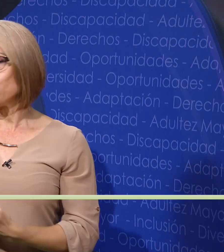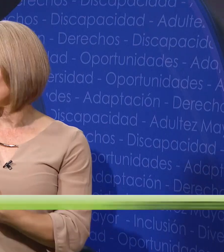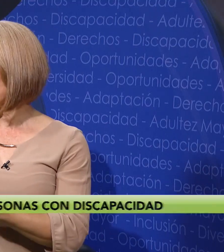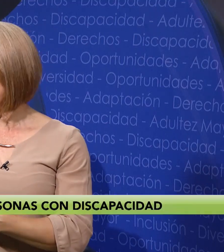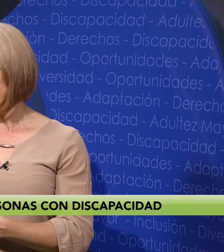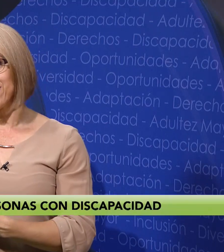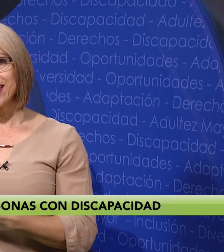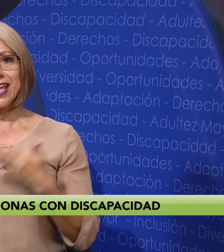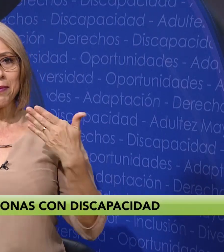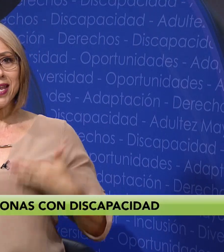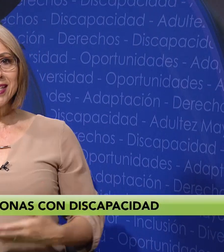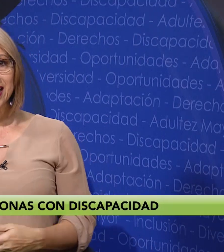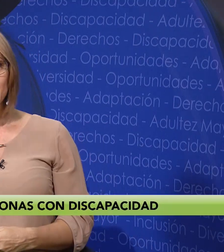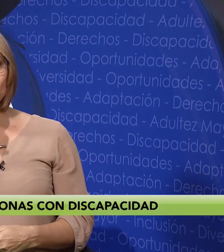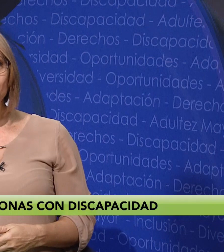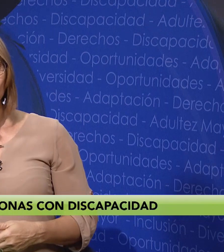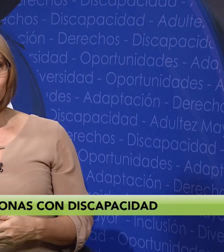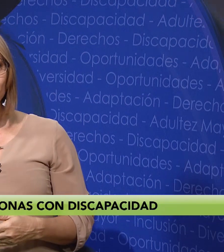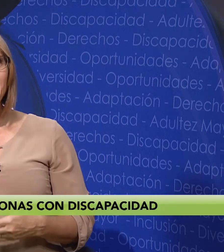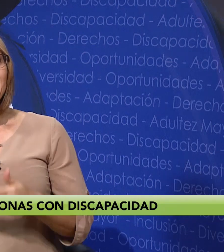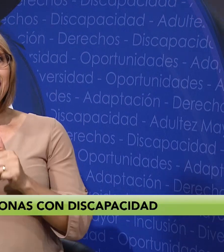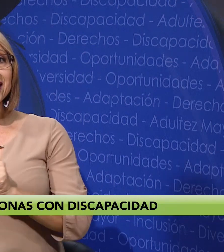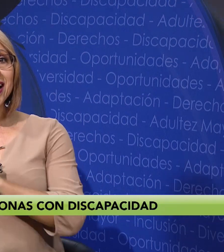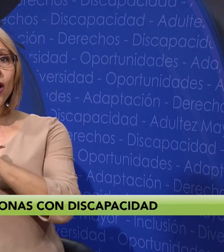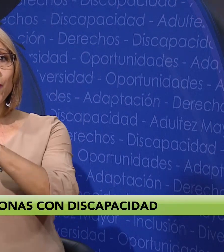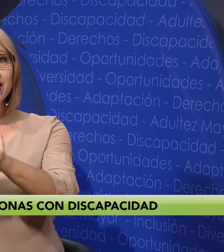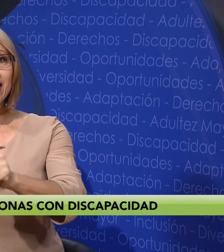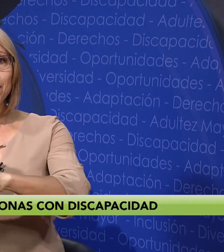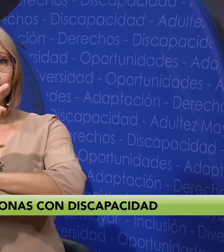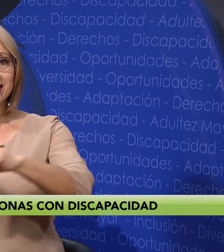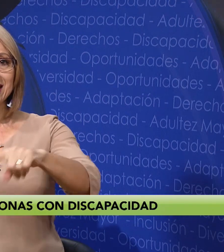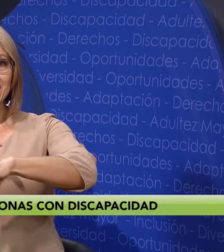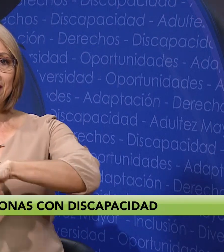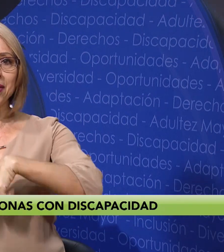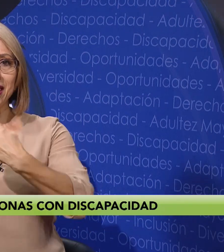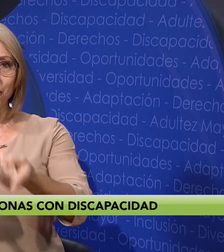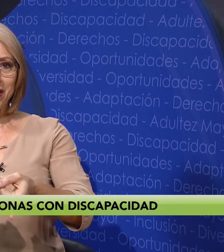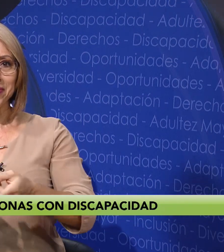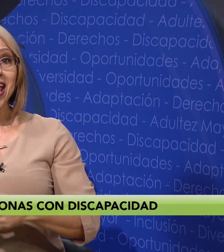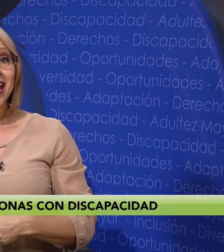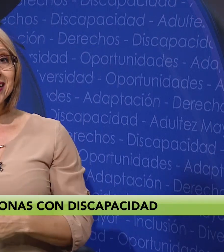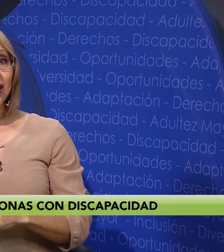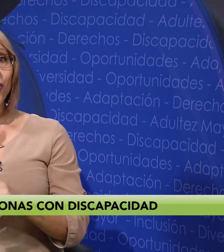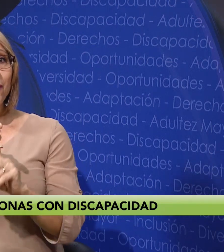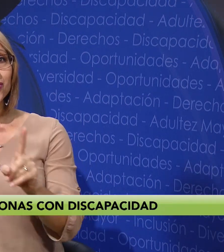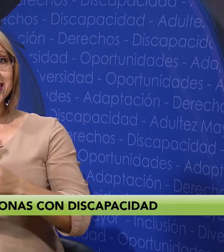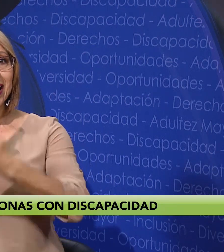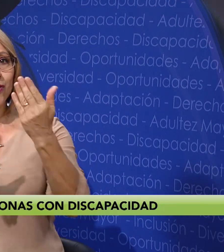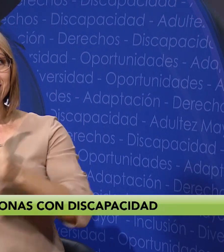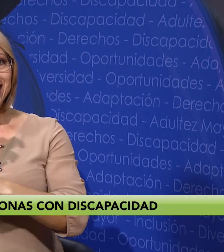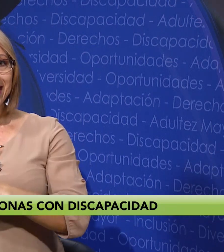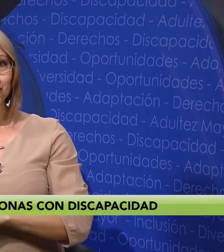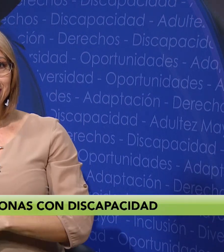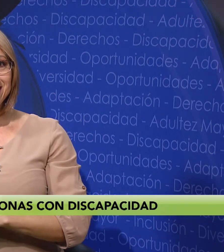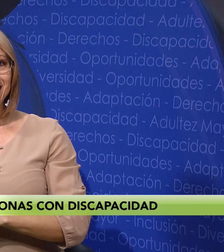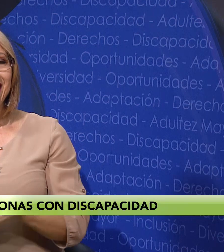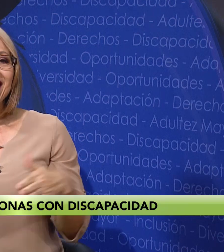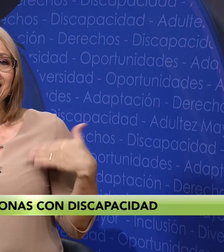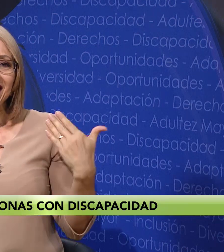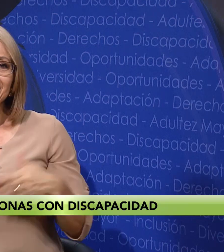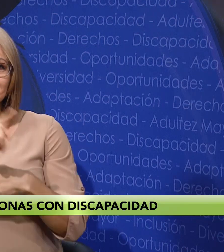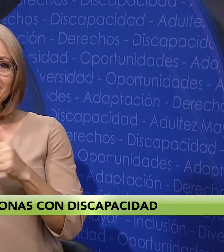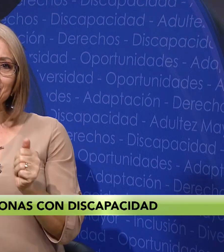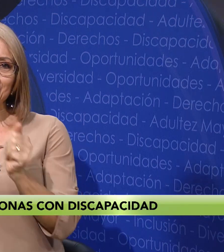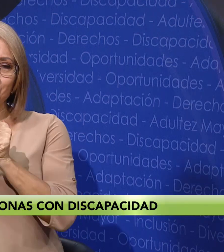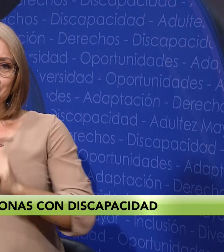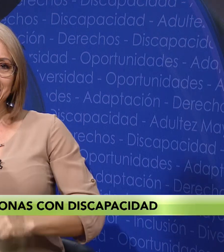Nosotras somos María Fernanda Jiménez y Yuri Muñoz, quienes le acompañaremos la siguiente media hora. Les saludamos desde la Universidad de Costa Rica.